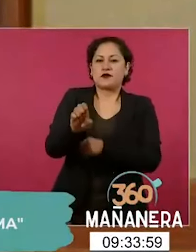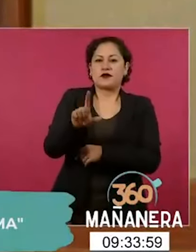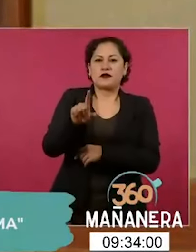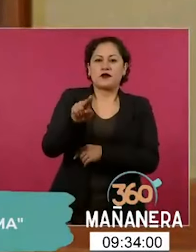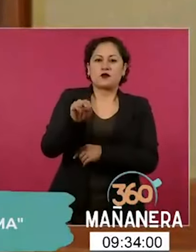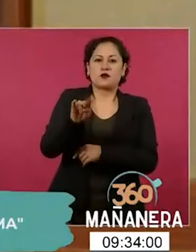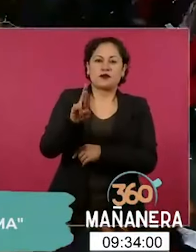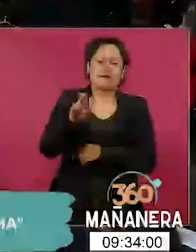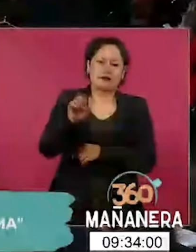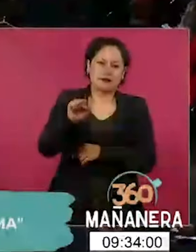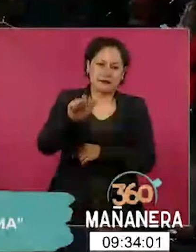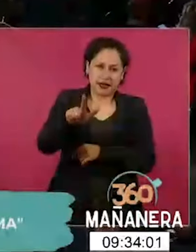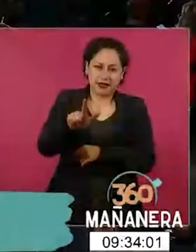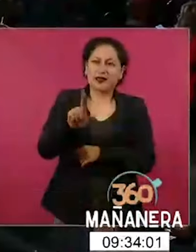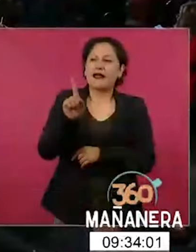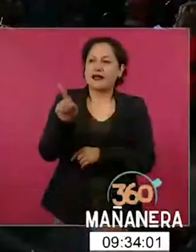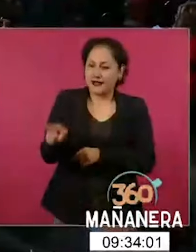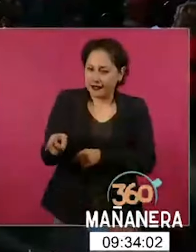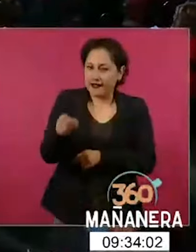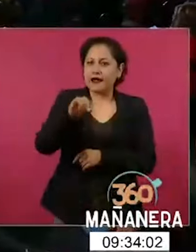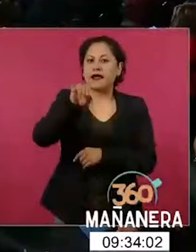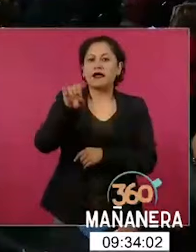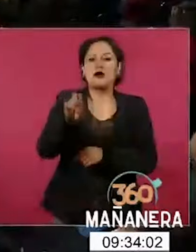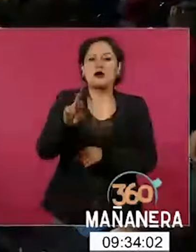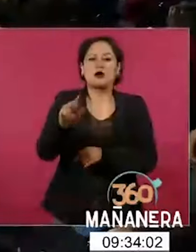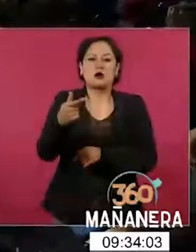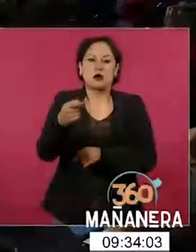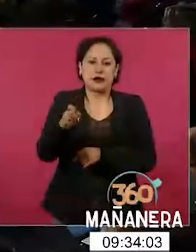Jorge Ramos es